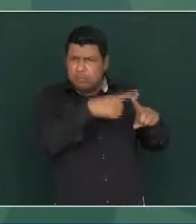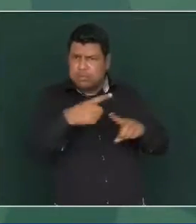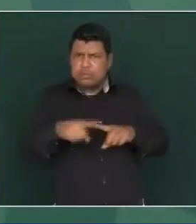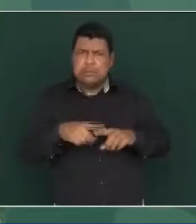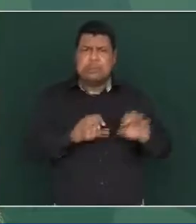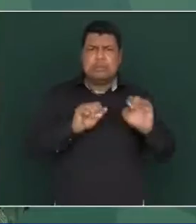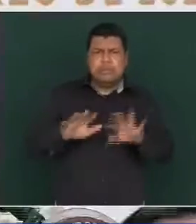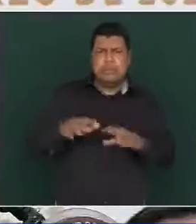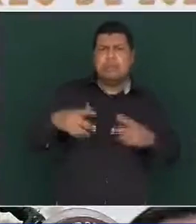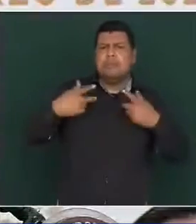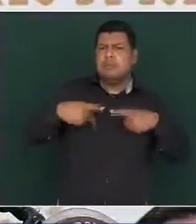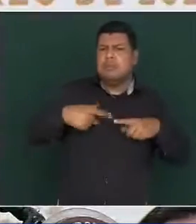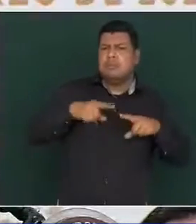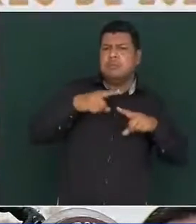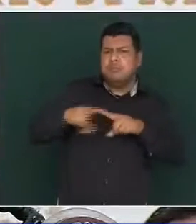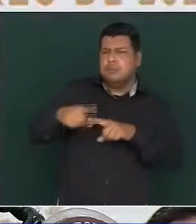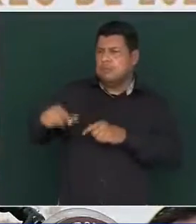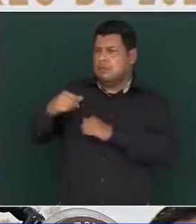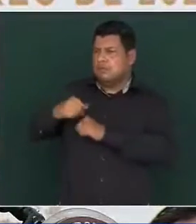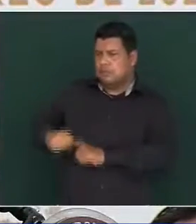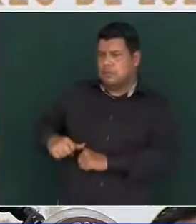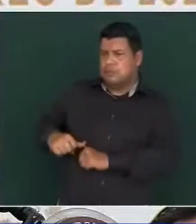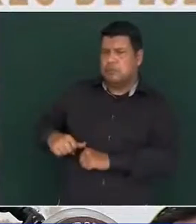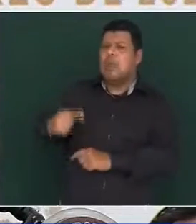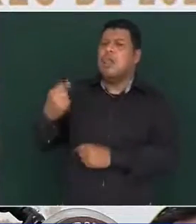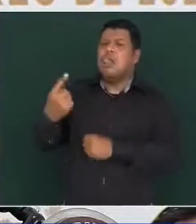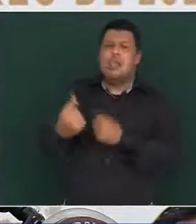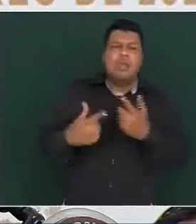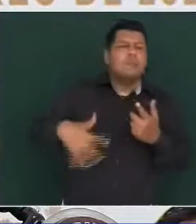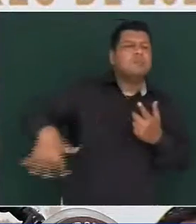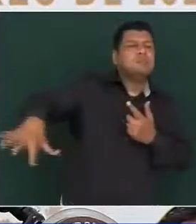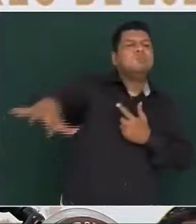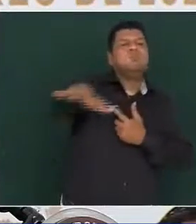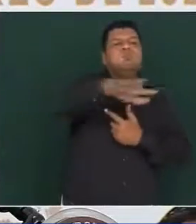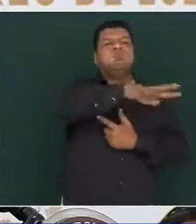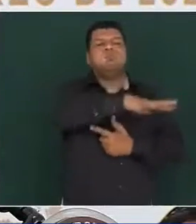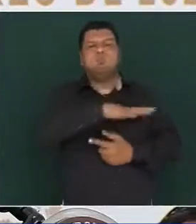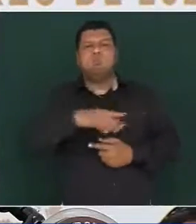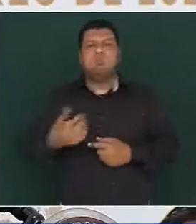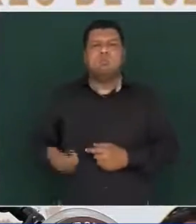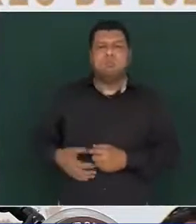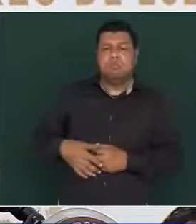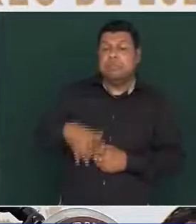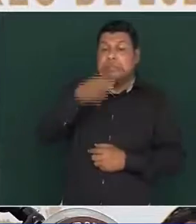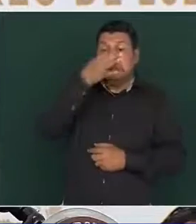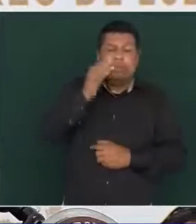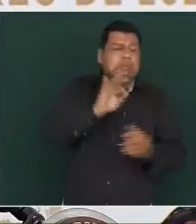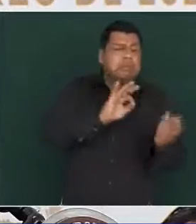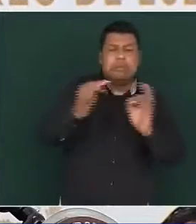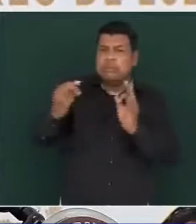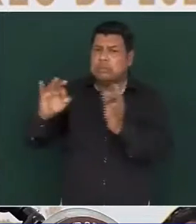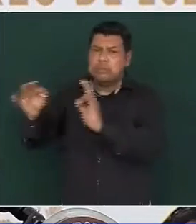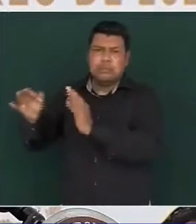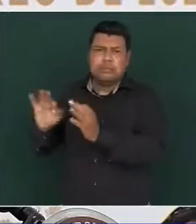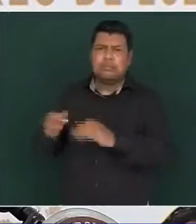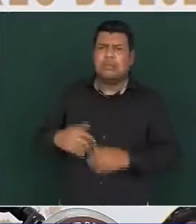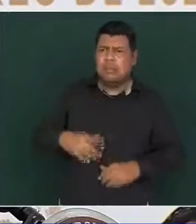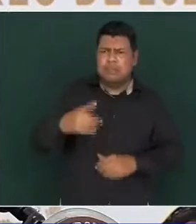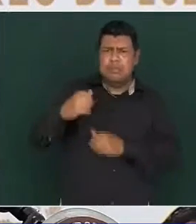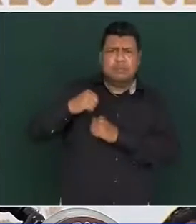los pobladores, los líderes de las organizaciones que están o que tienen